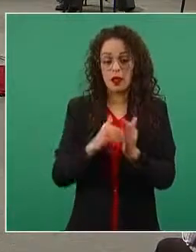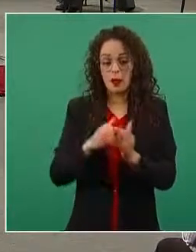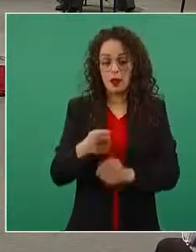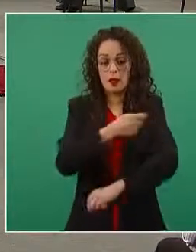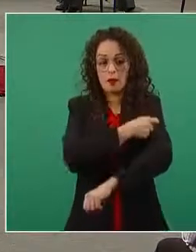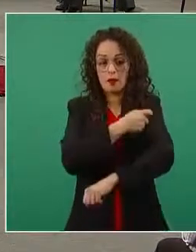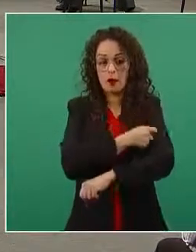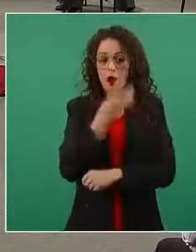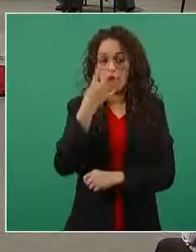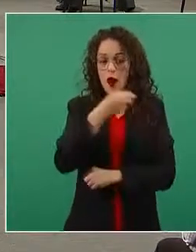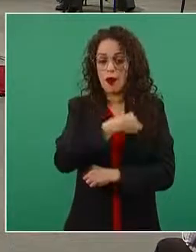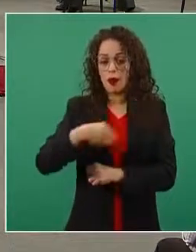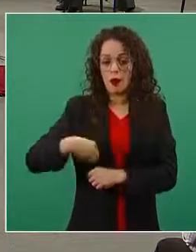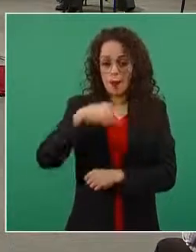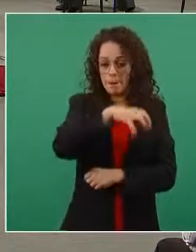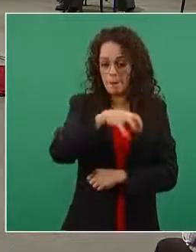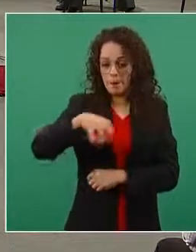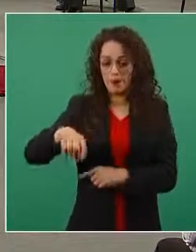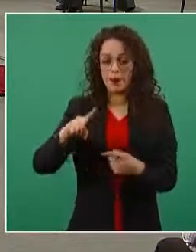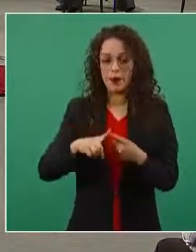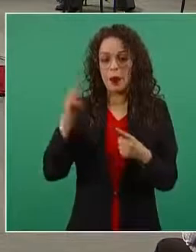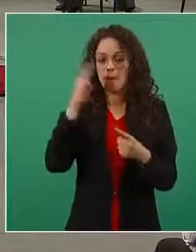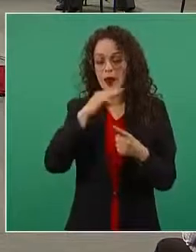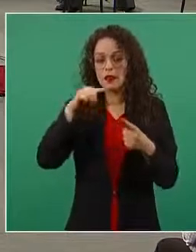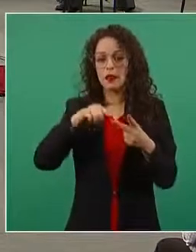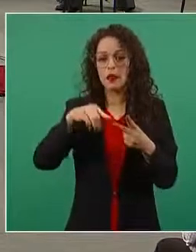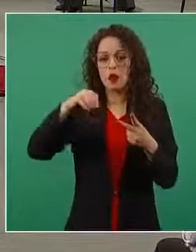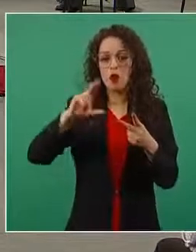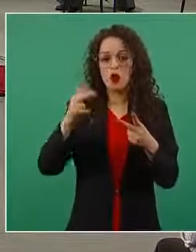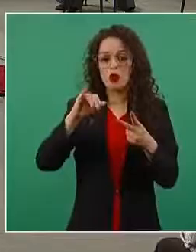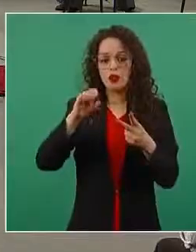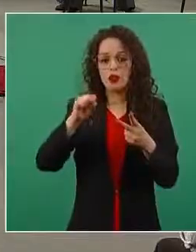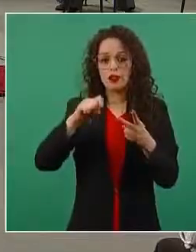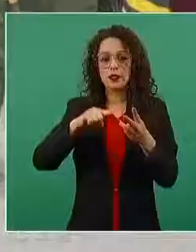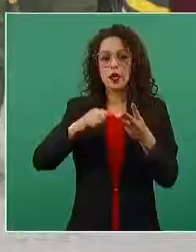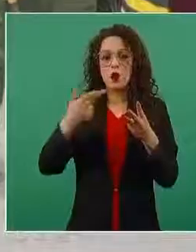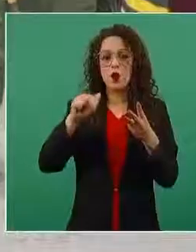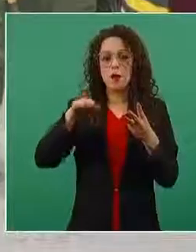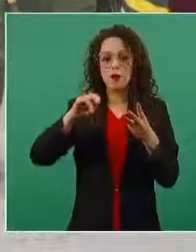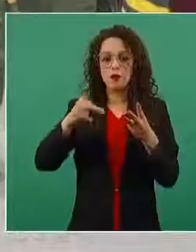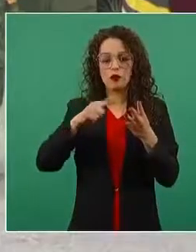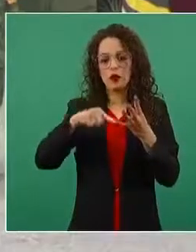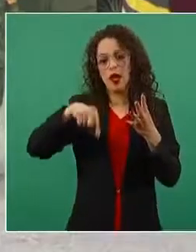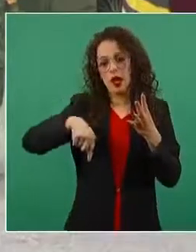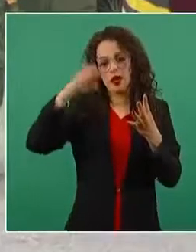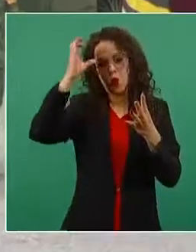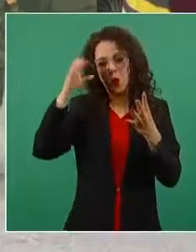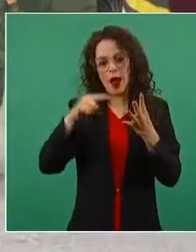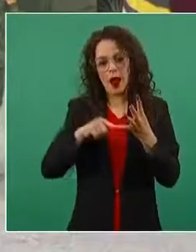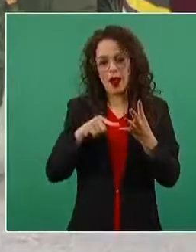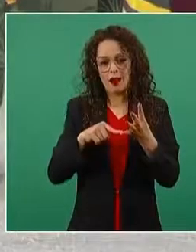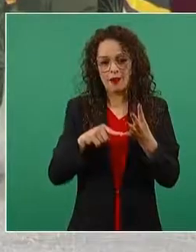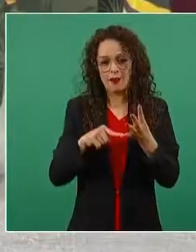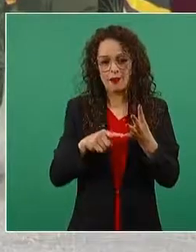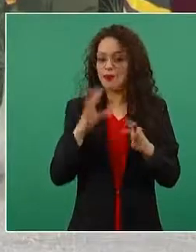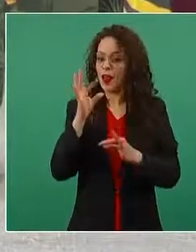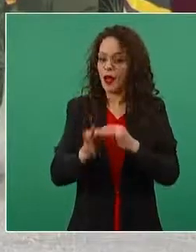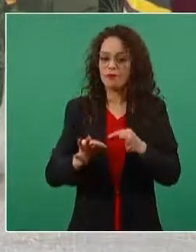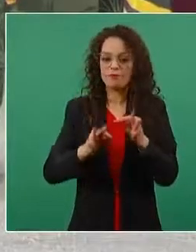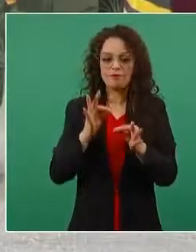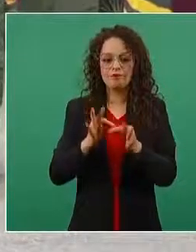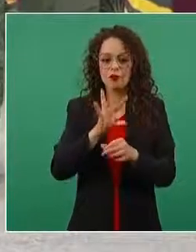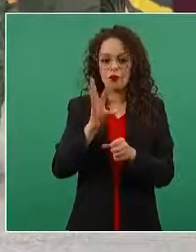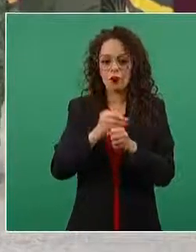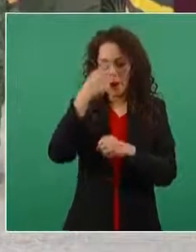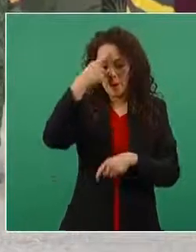del estado, que son Mazatlán, Mochis, Guamúchil y desde luego aquí en Culiacán. Todo está listo para arrancar.